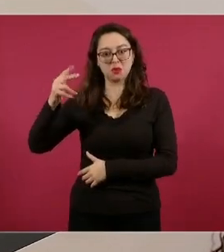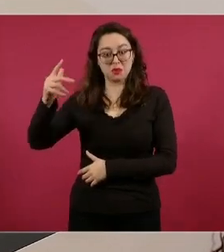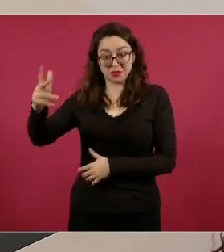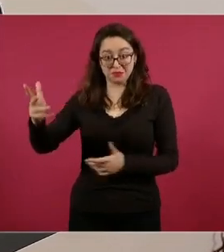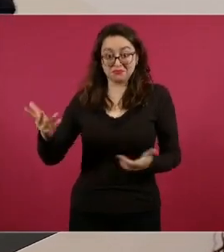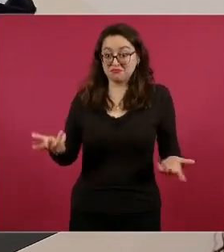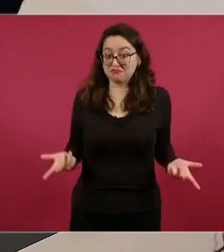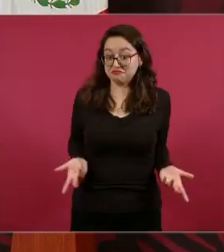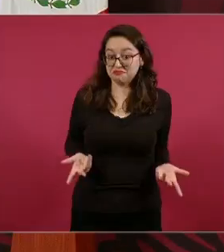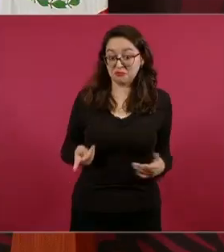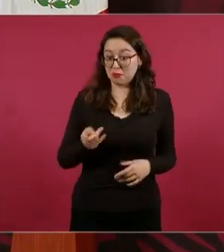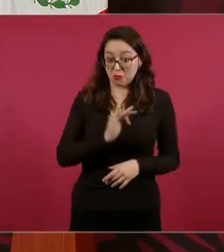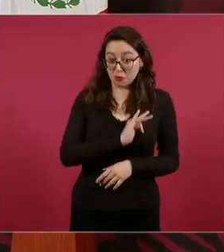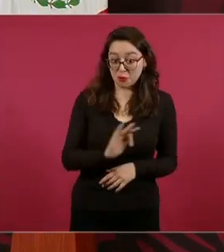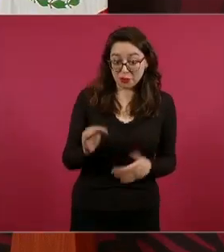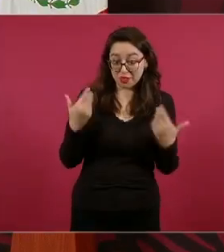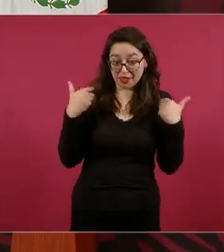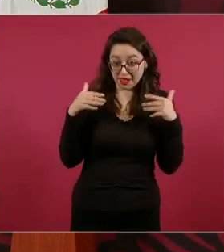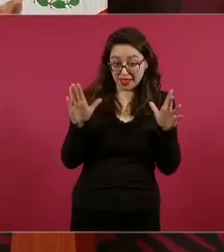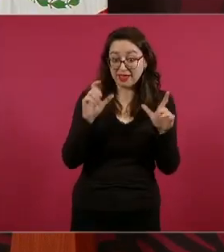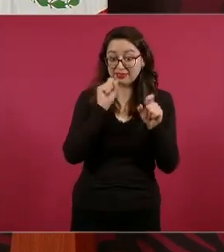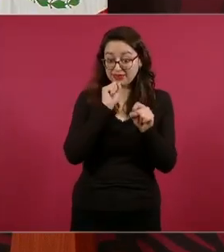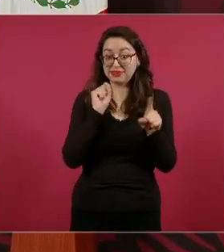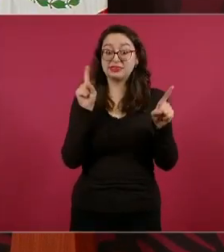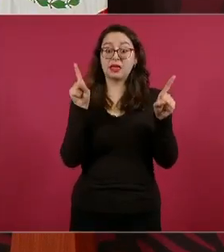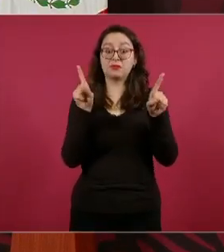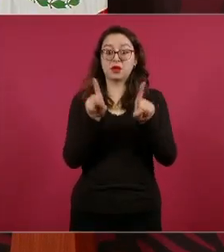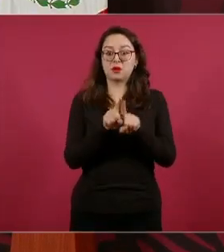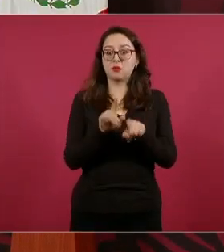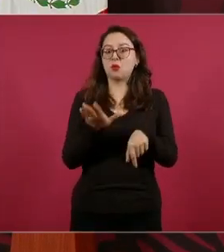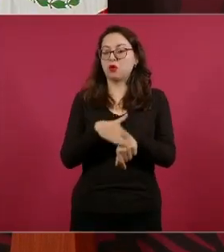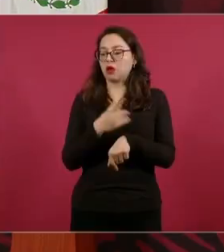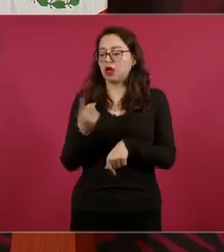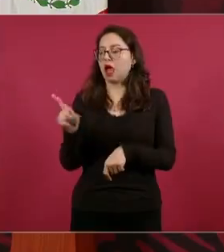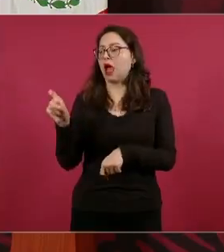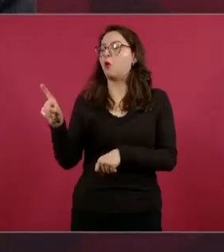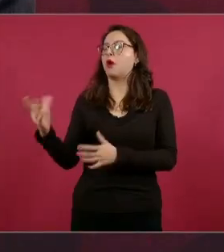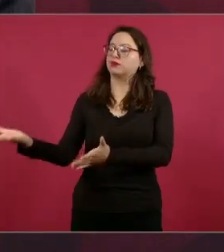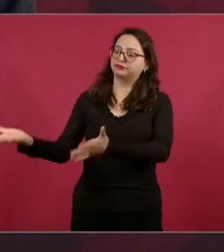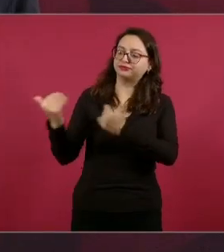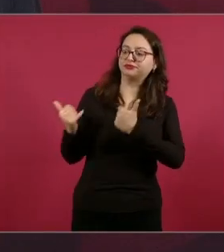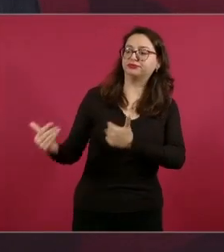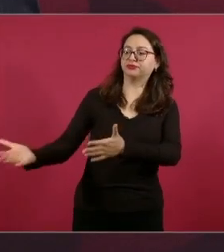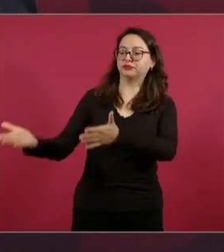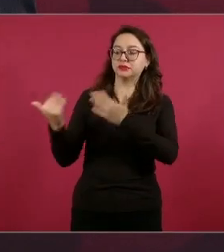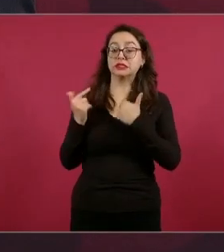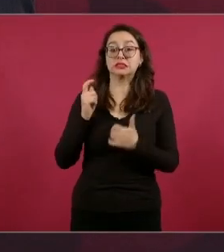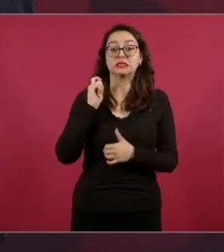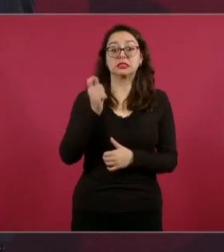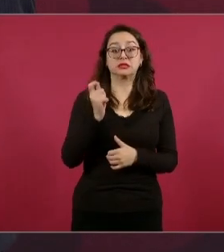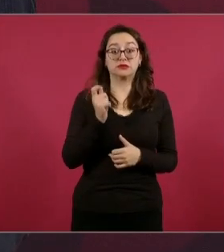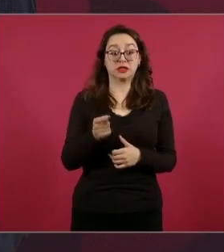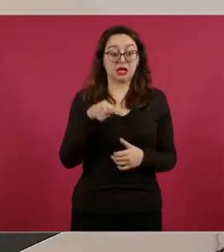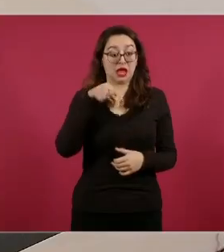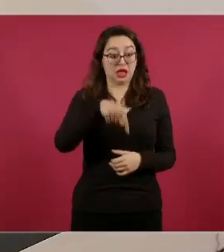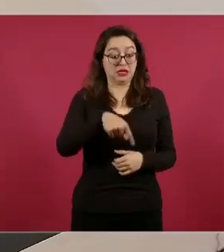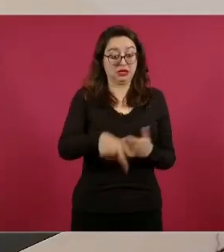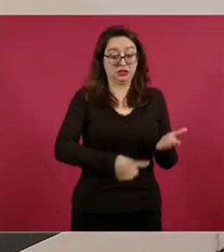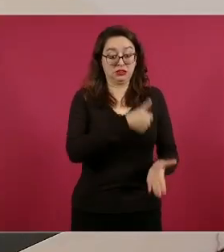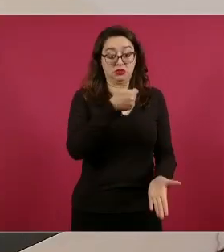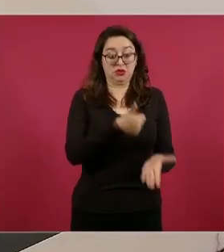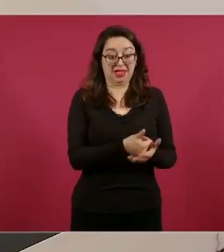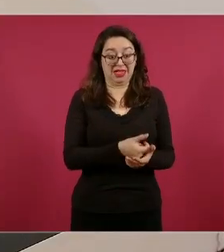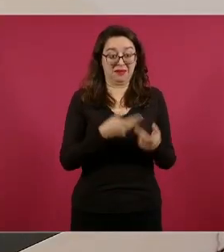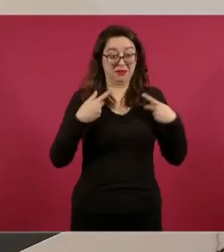y eso se va a ir logrando para que no se siga concentrando la población en las grandes urbes,